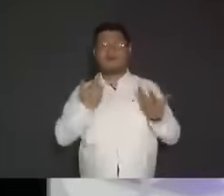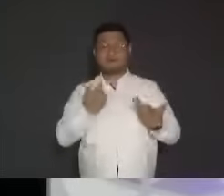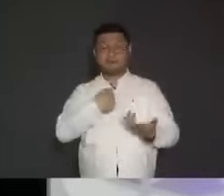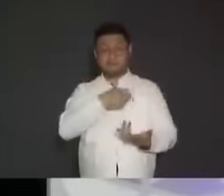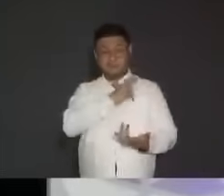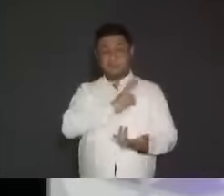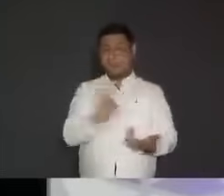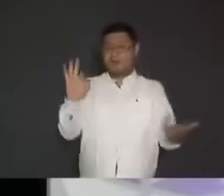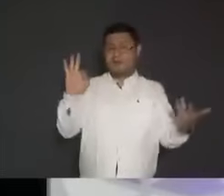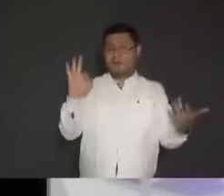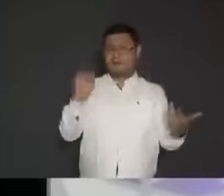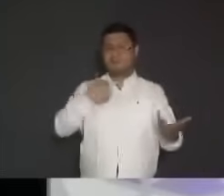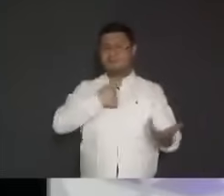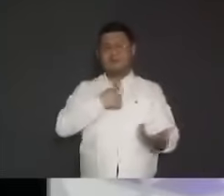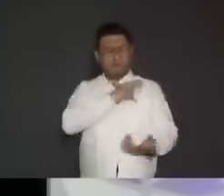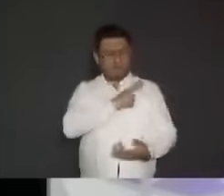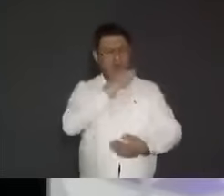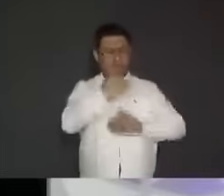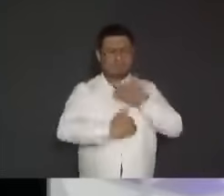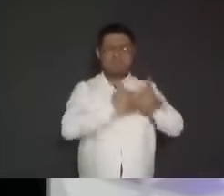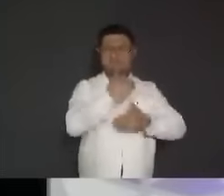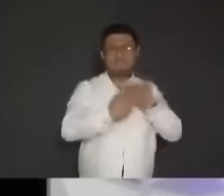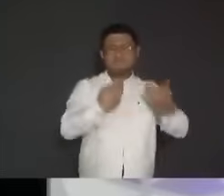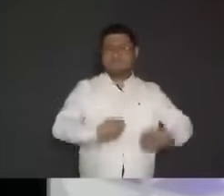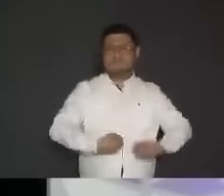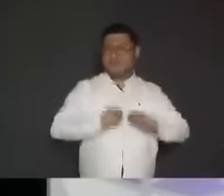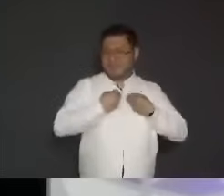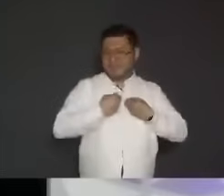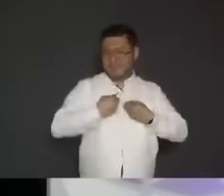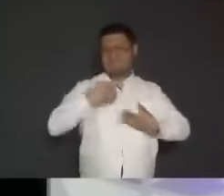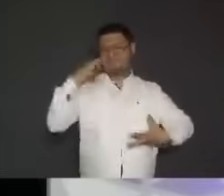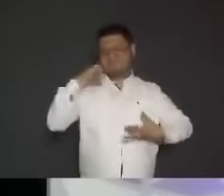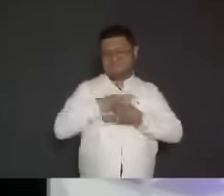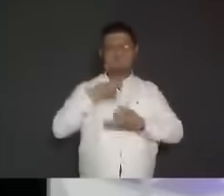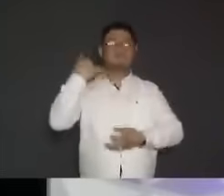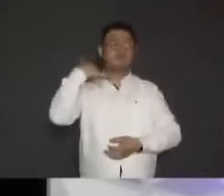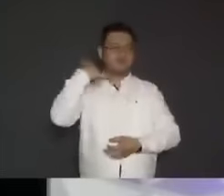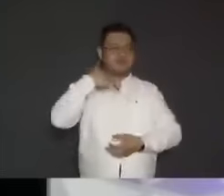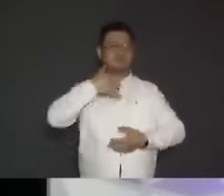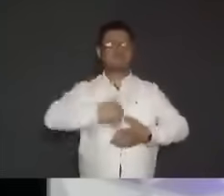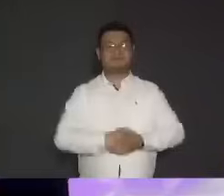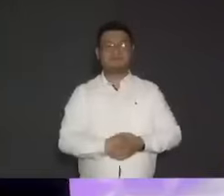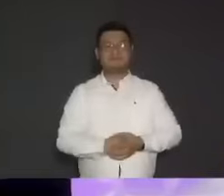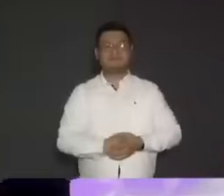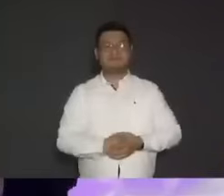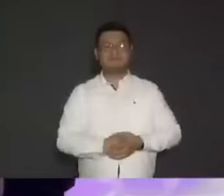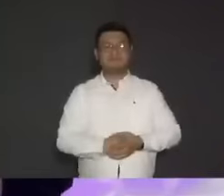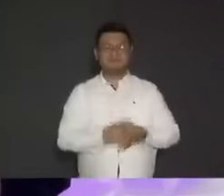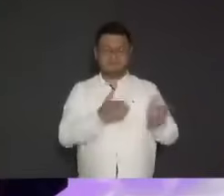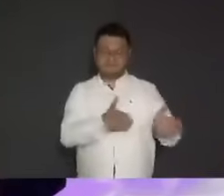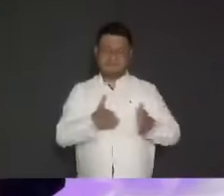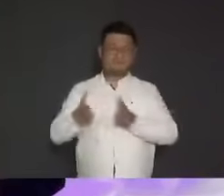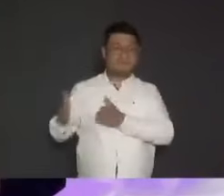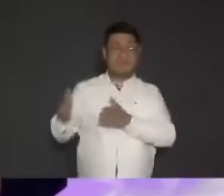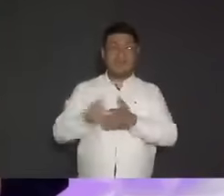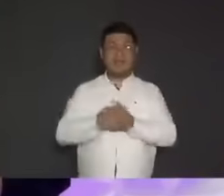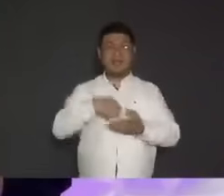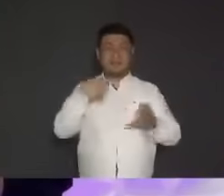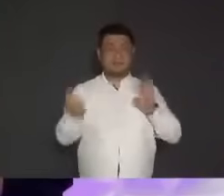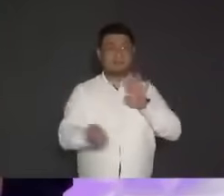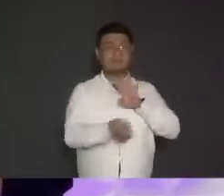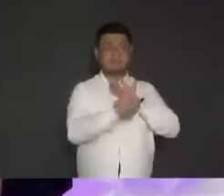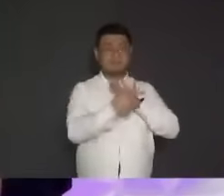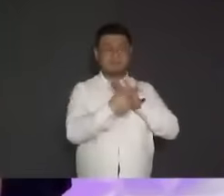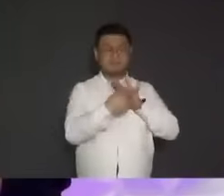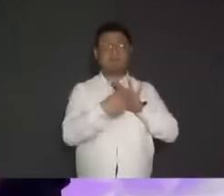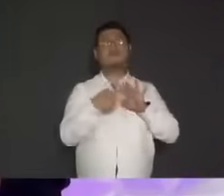darle más y más vida a Yucatán. Mi vida es Yucatán. Bien, continuamos ahora con el candidato común del PAN, PRI